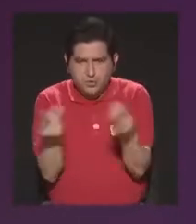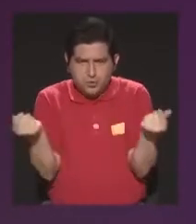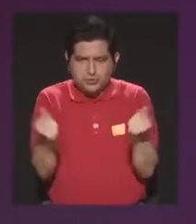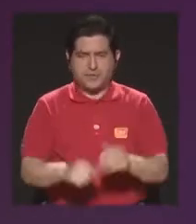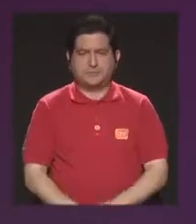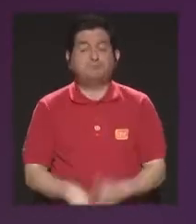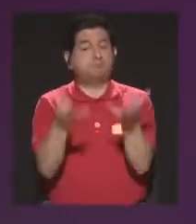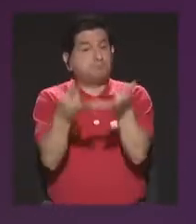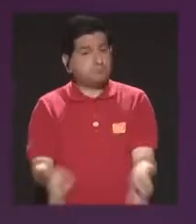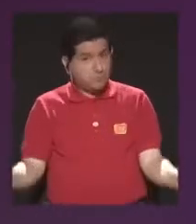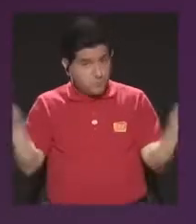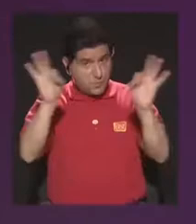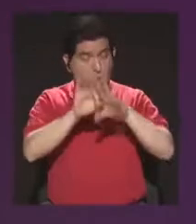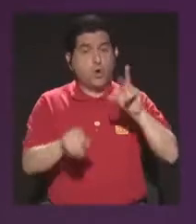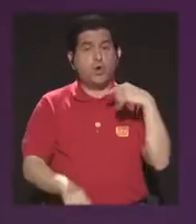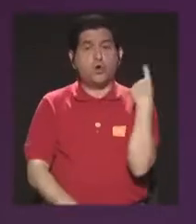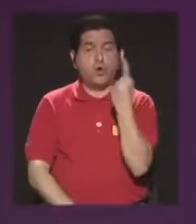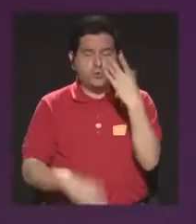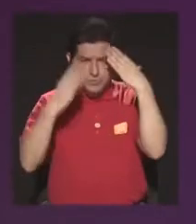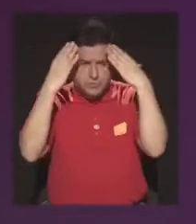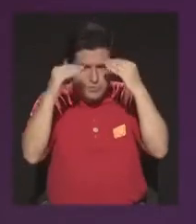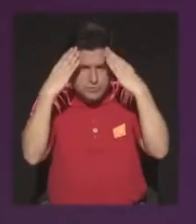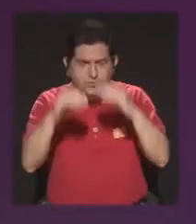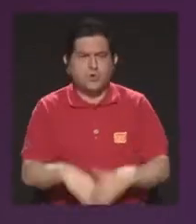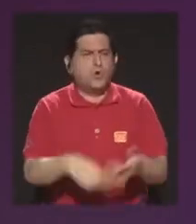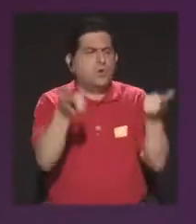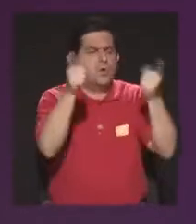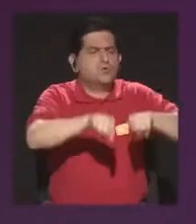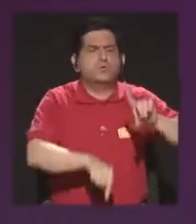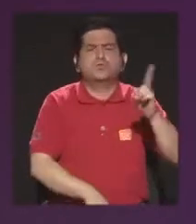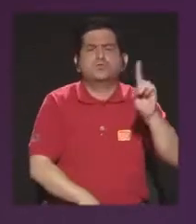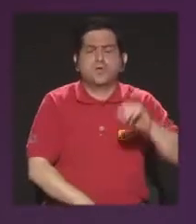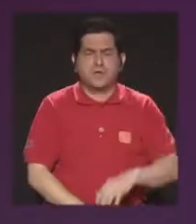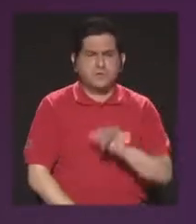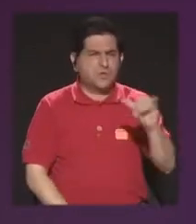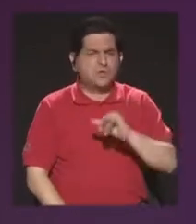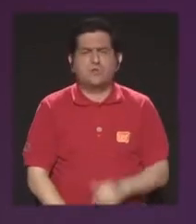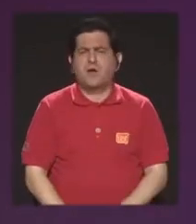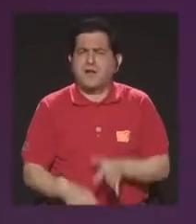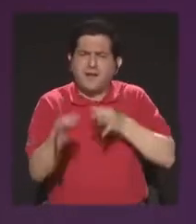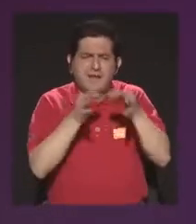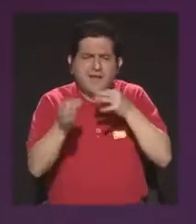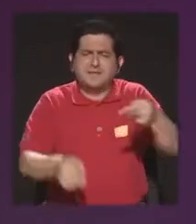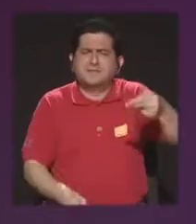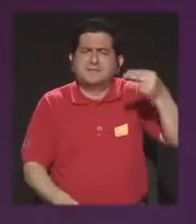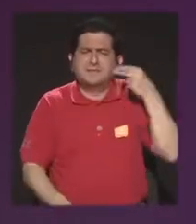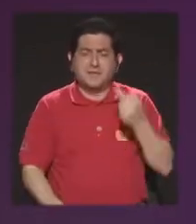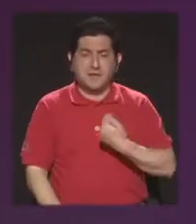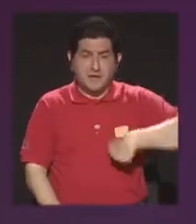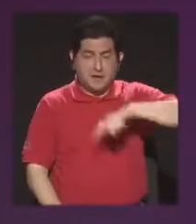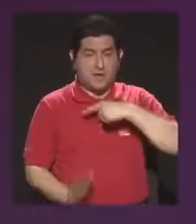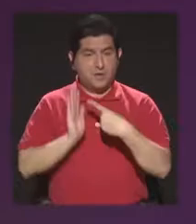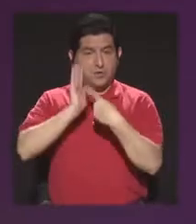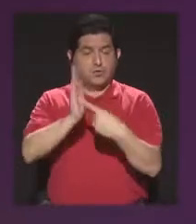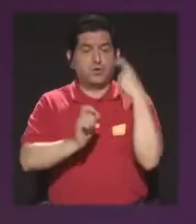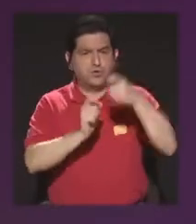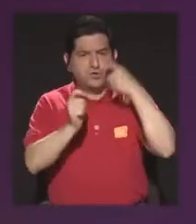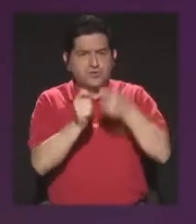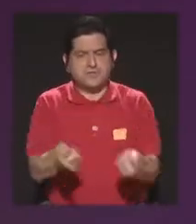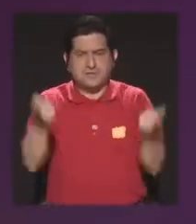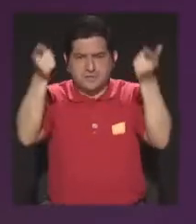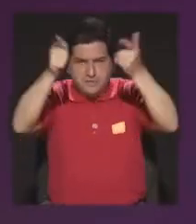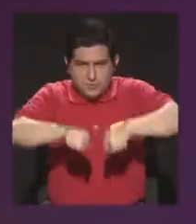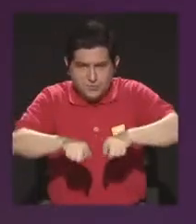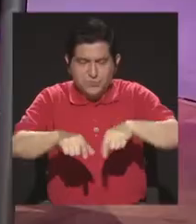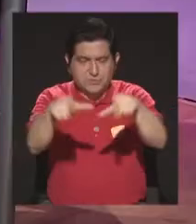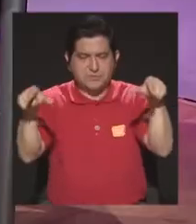Entonces, es súper importante que no solamente nos reporten en dónde es que está sucediendo, sino que compartan esas historias que nos van a estar diciendo qué es exactamente lo que está pasando